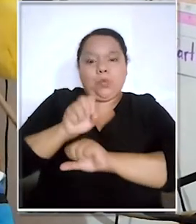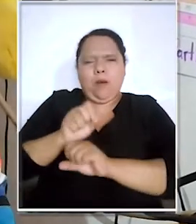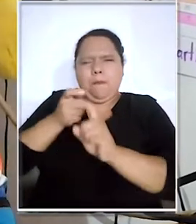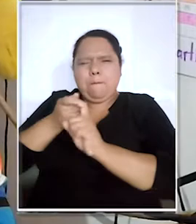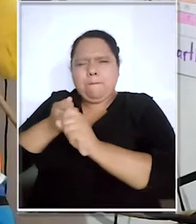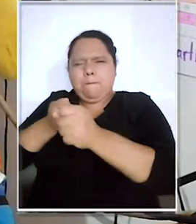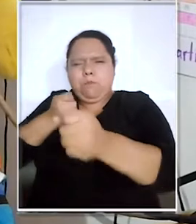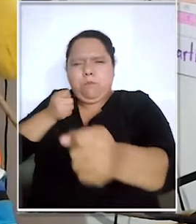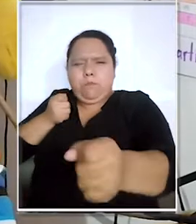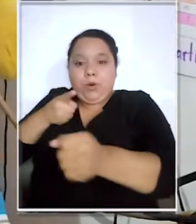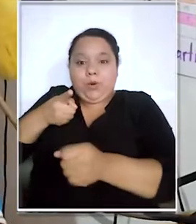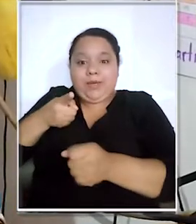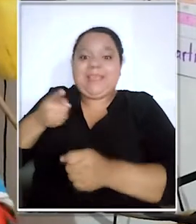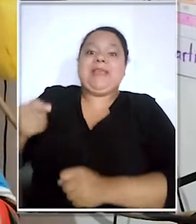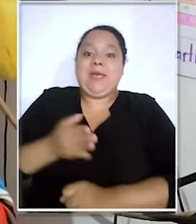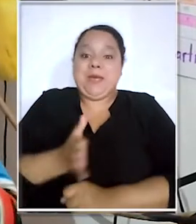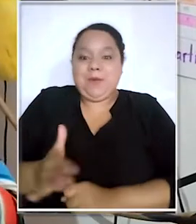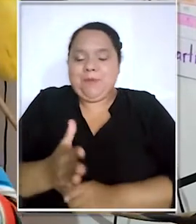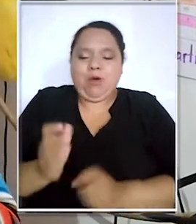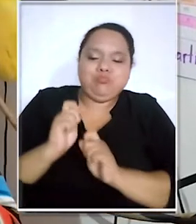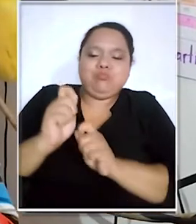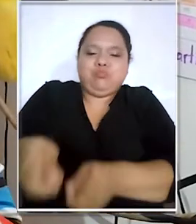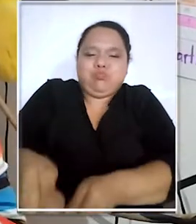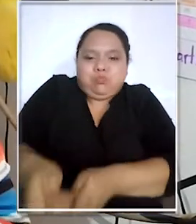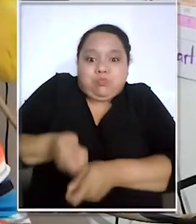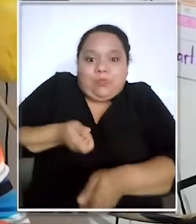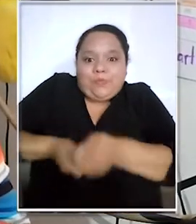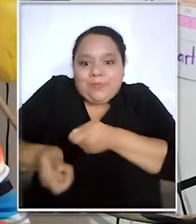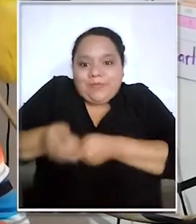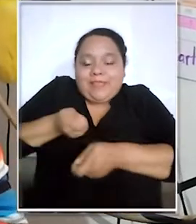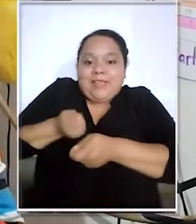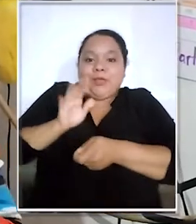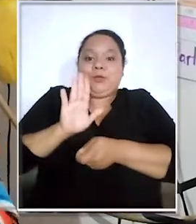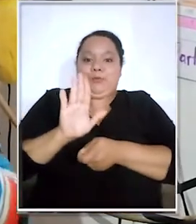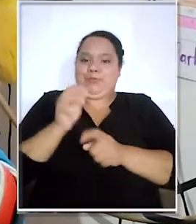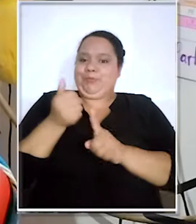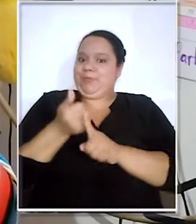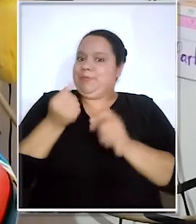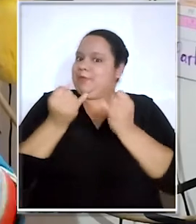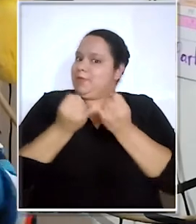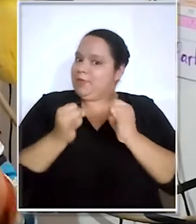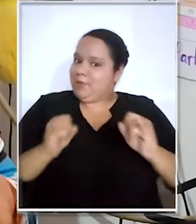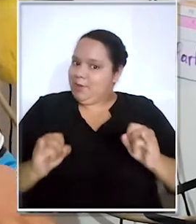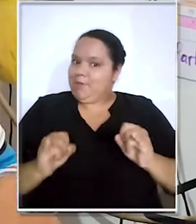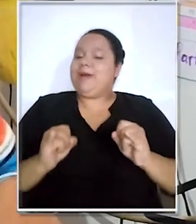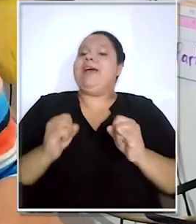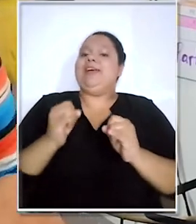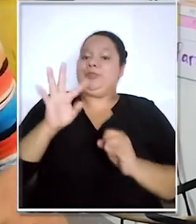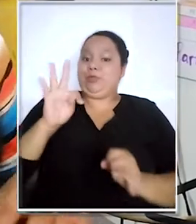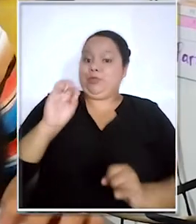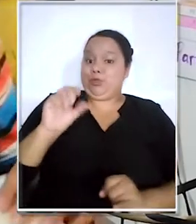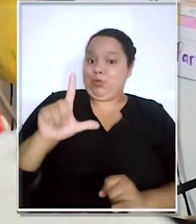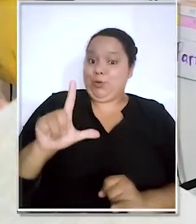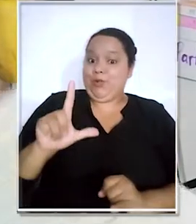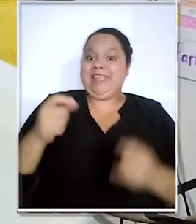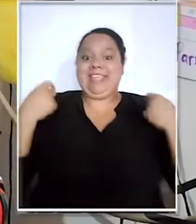y a la pesca. Siempre mantienen su lengua, que es el Tol, y también hablan español. Ahora